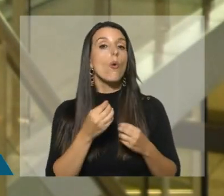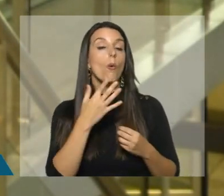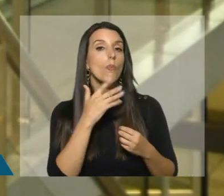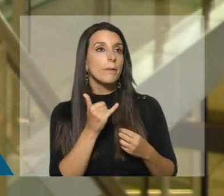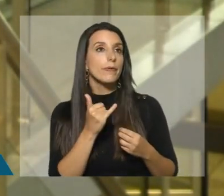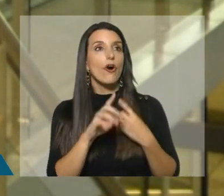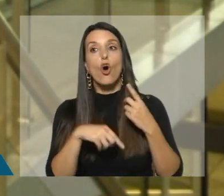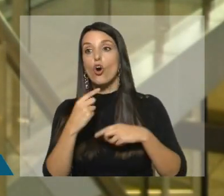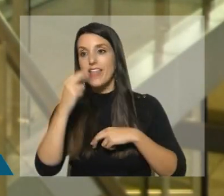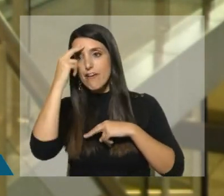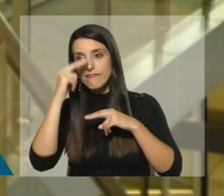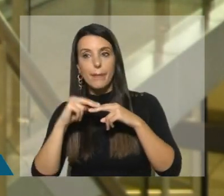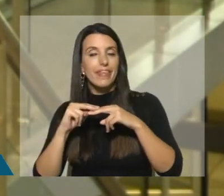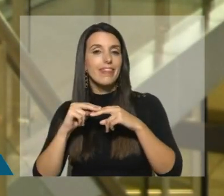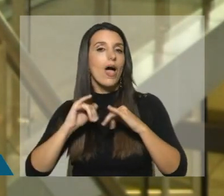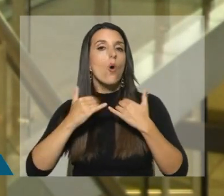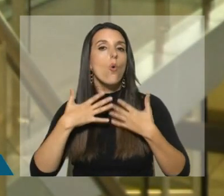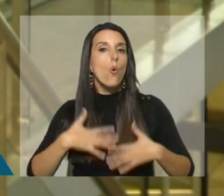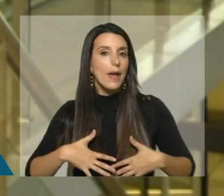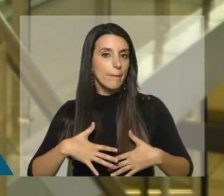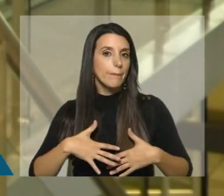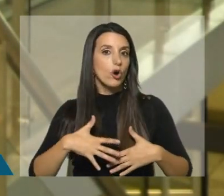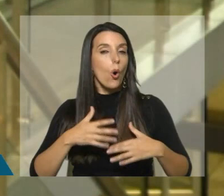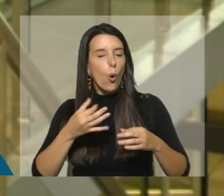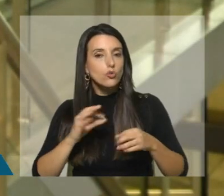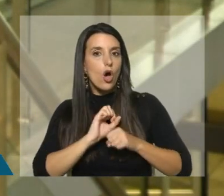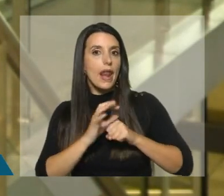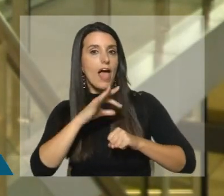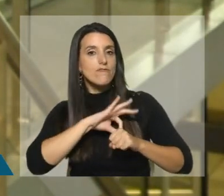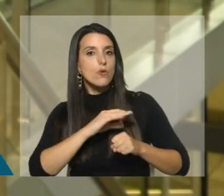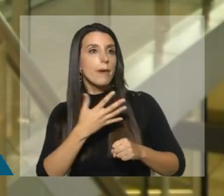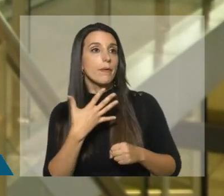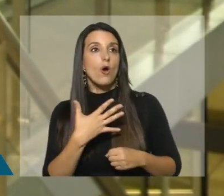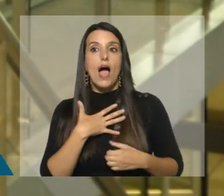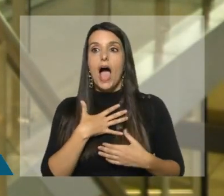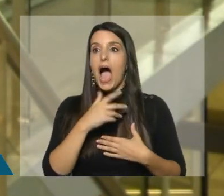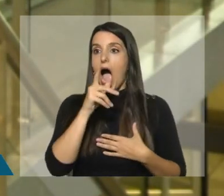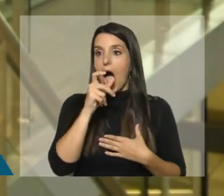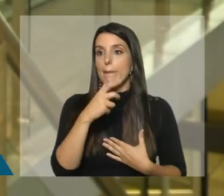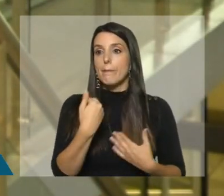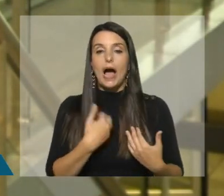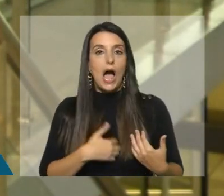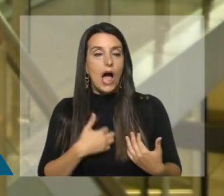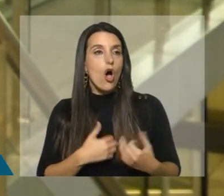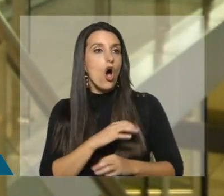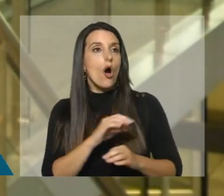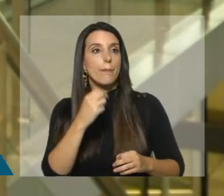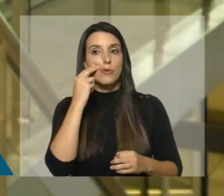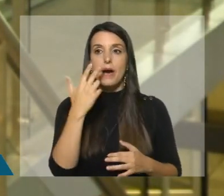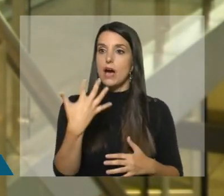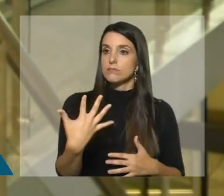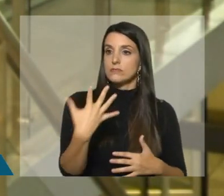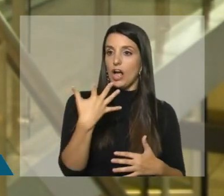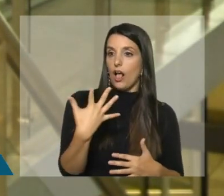hay otras enfermedades coadyuvantes, ¿verdad? Cuando hay asma ya respiratoria, problemas respiratorios, ya todos más o